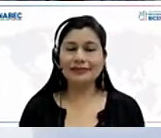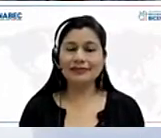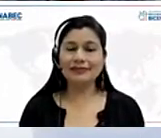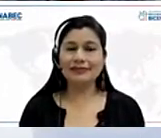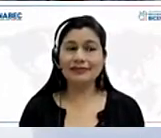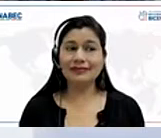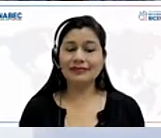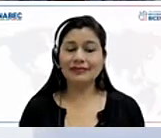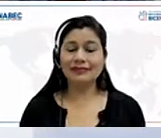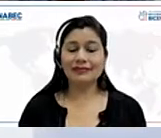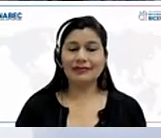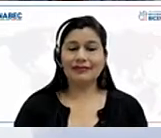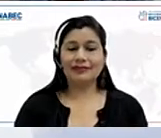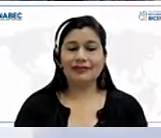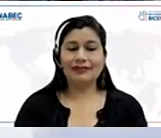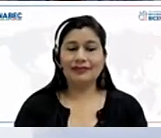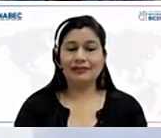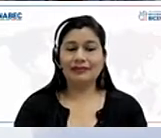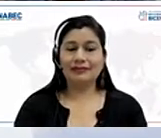para la beca MEX es completa durante